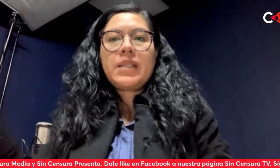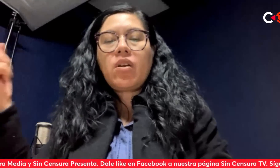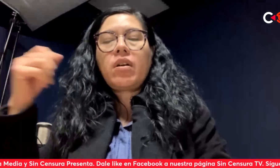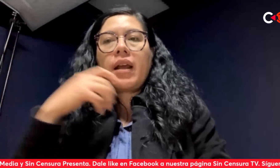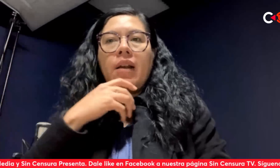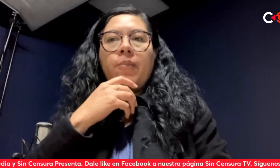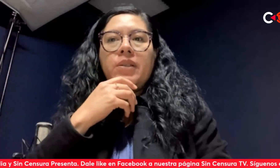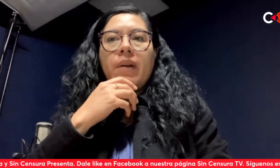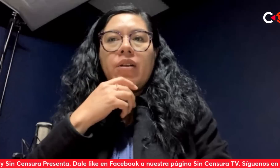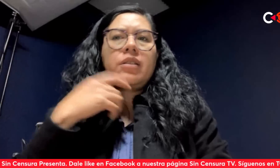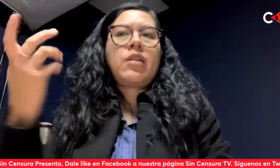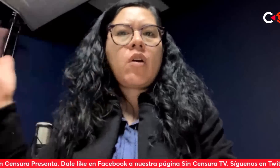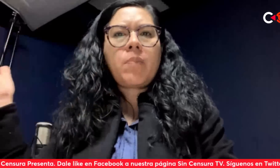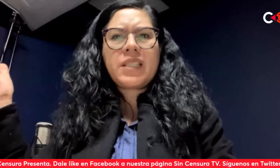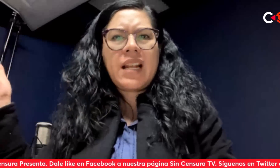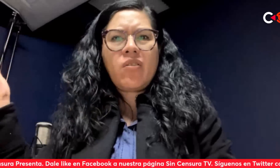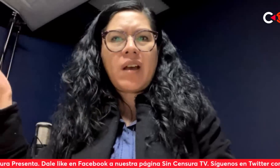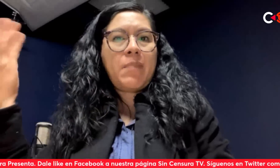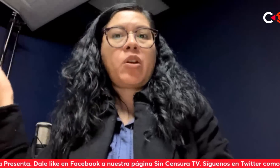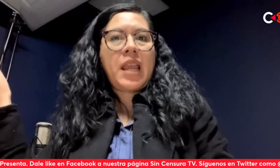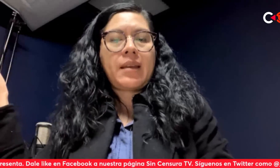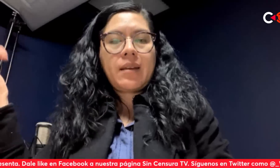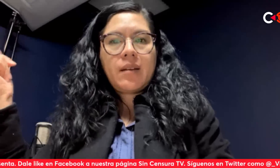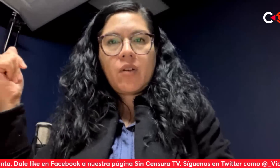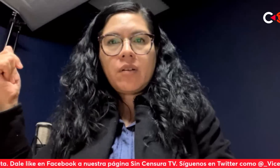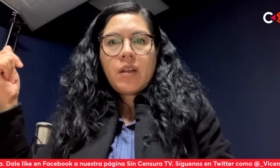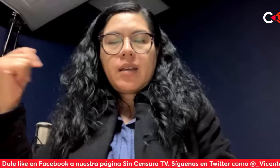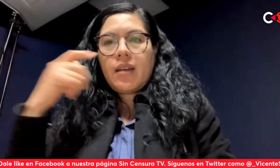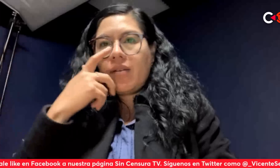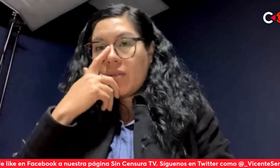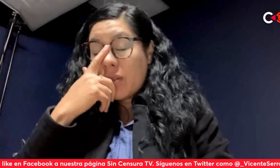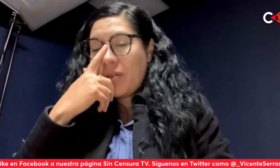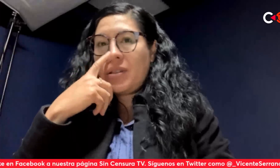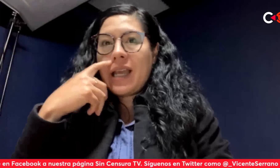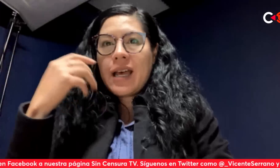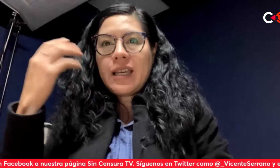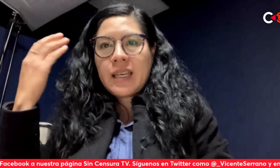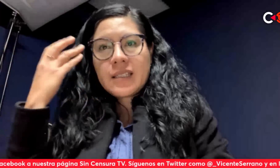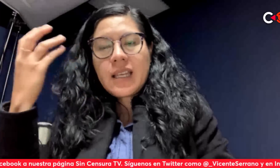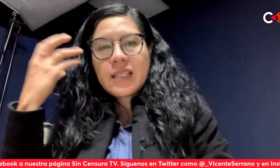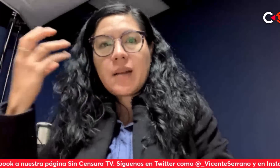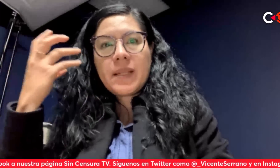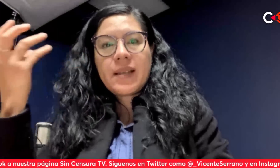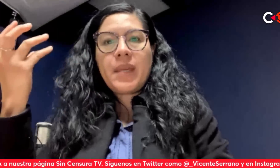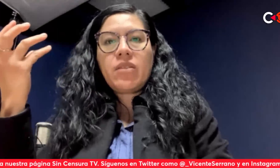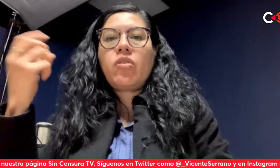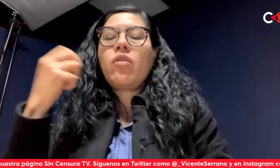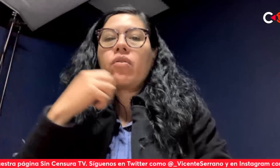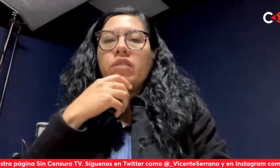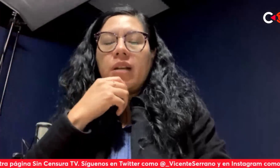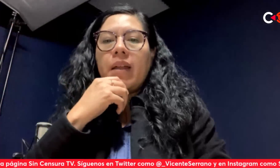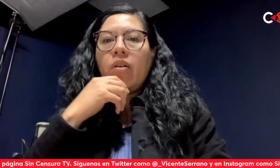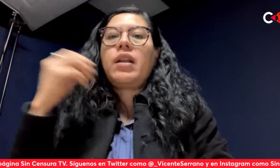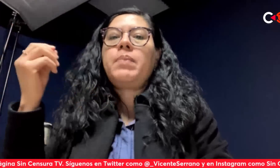una pensión a López Obrador, dice, no, pues a él no, ¿a él por qué? ¿No? O sea, ese es el